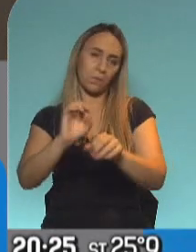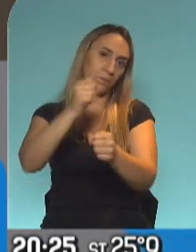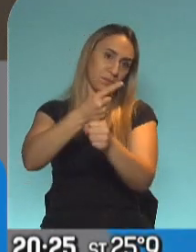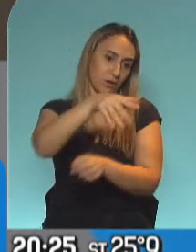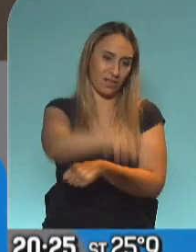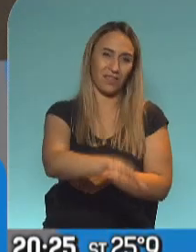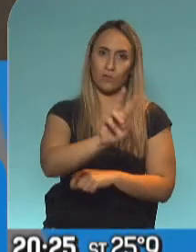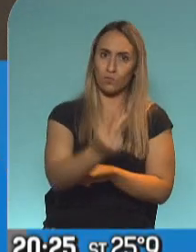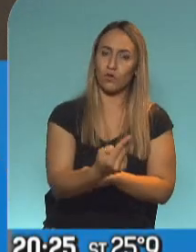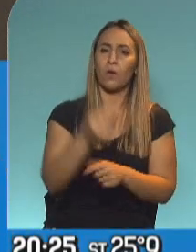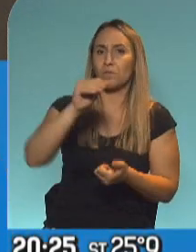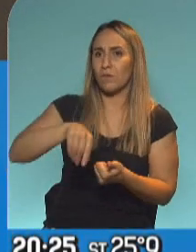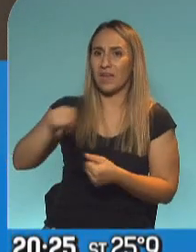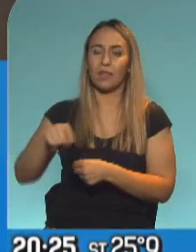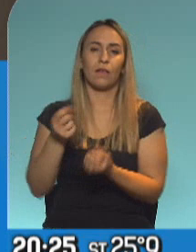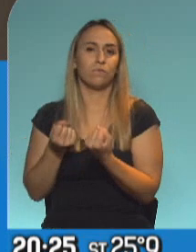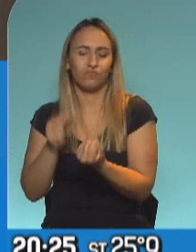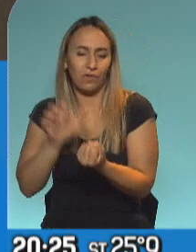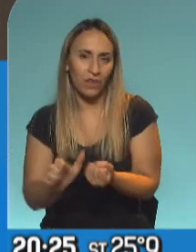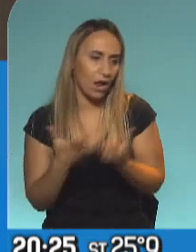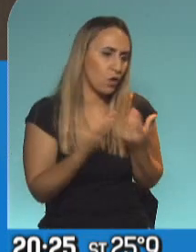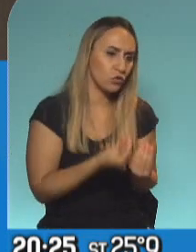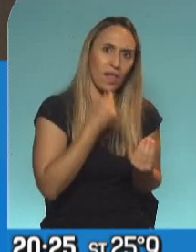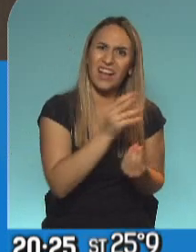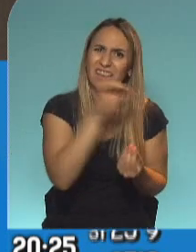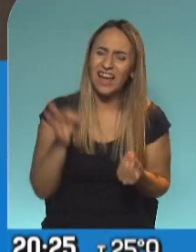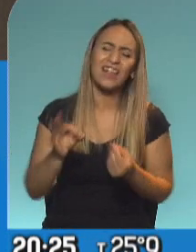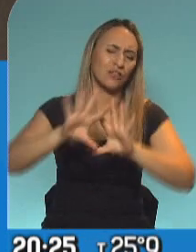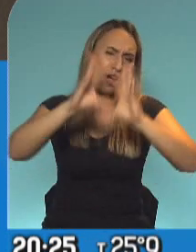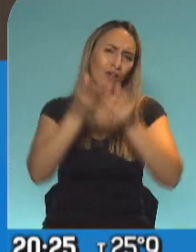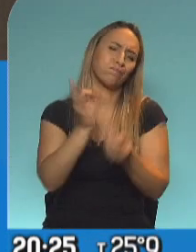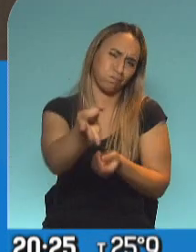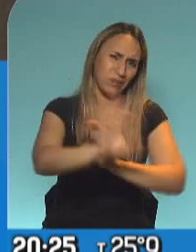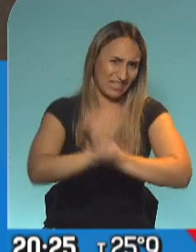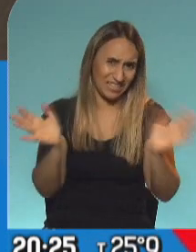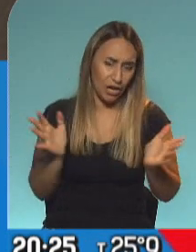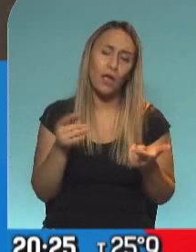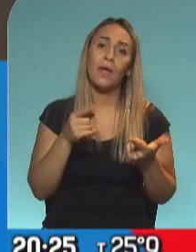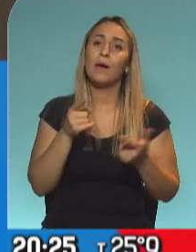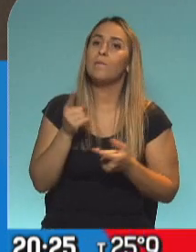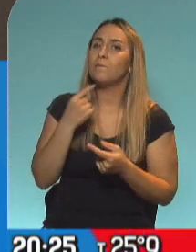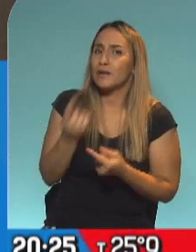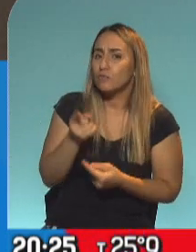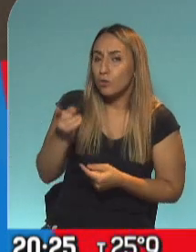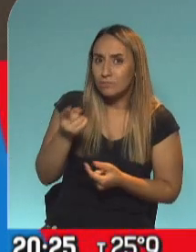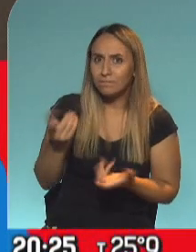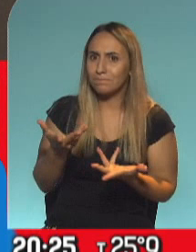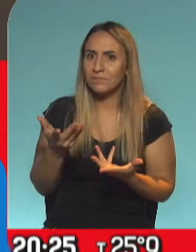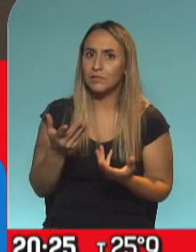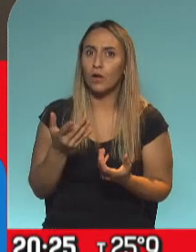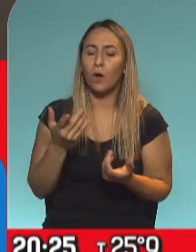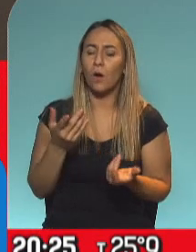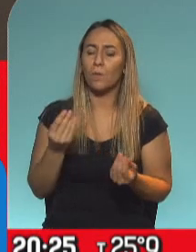de la criatura, porque no se haya detenido a socorrer a las víctimas. Todo lo que sabemos. Pero usted no teme de que una vez conocidas las